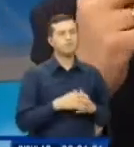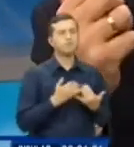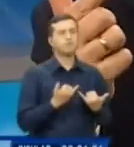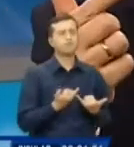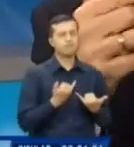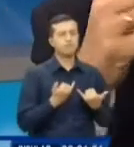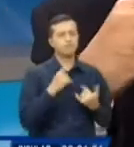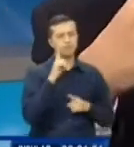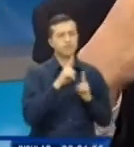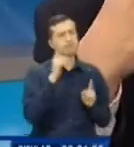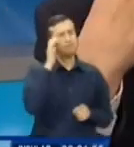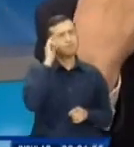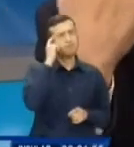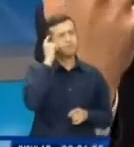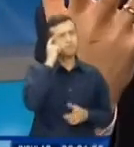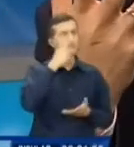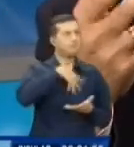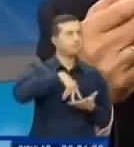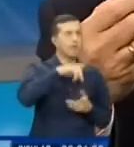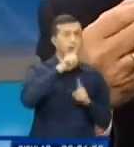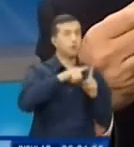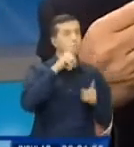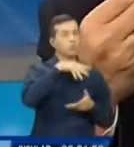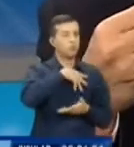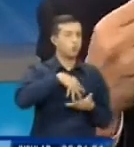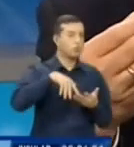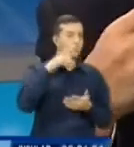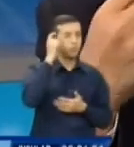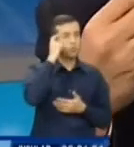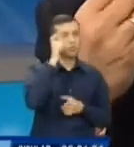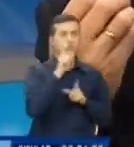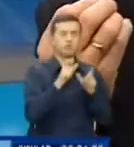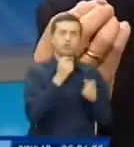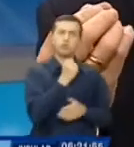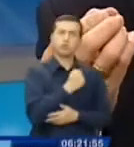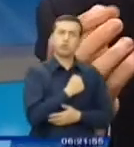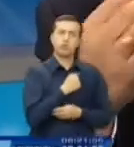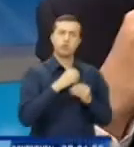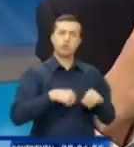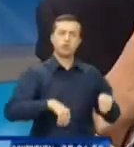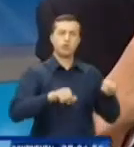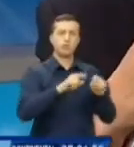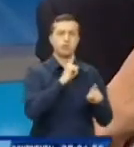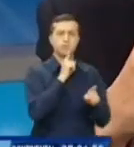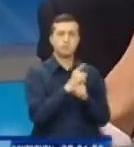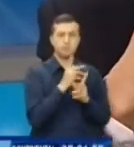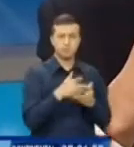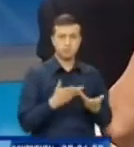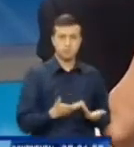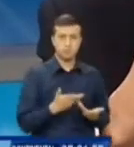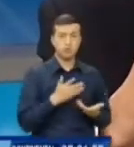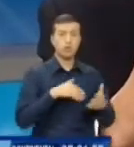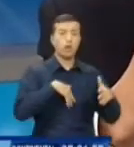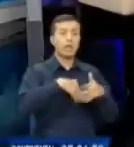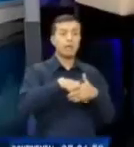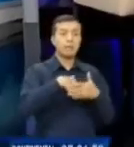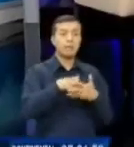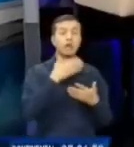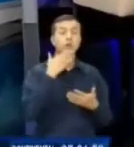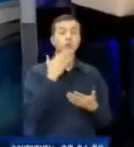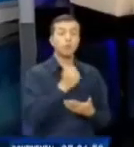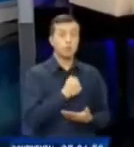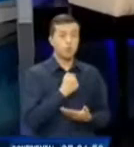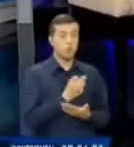generaba ciertas inquietudes o cierto ruido en los propietarios o tenedores de tierra era en los límites de